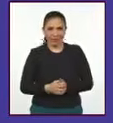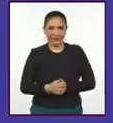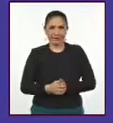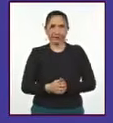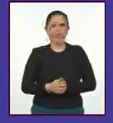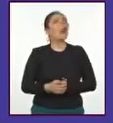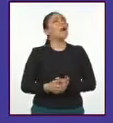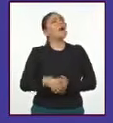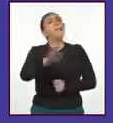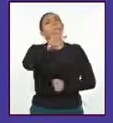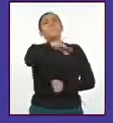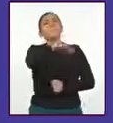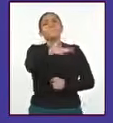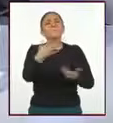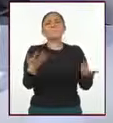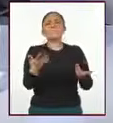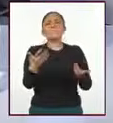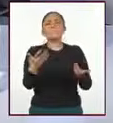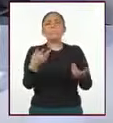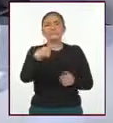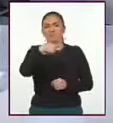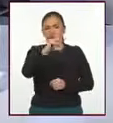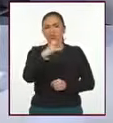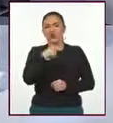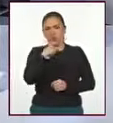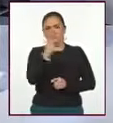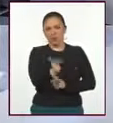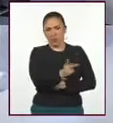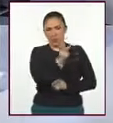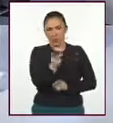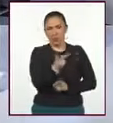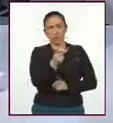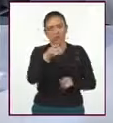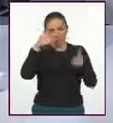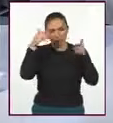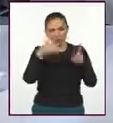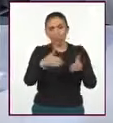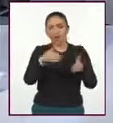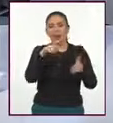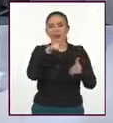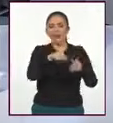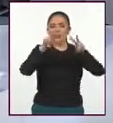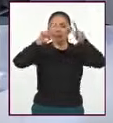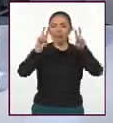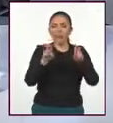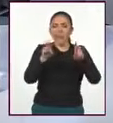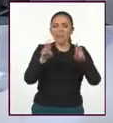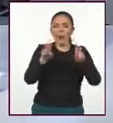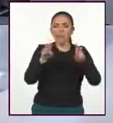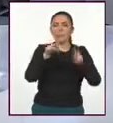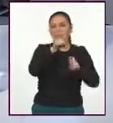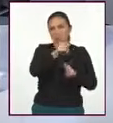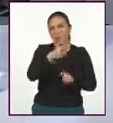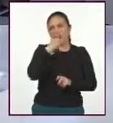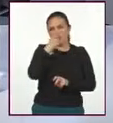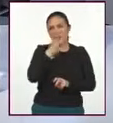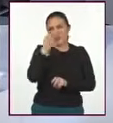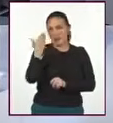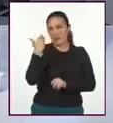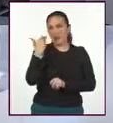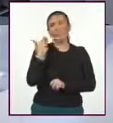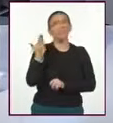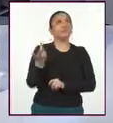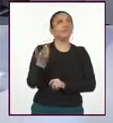Pero, ¿y cómo mi pregunta va más enfocada hacia el tema de esto que menciona, que a lo mejor